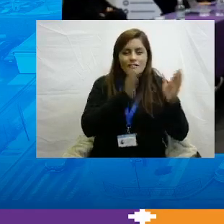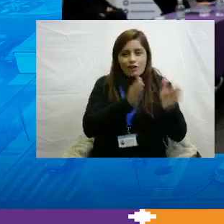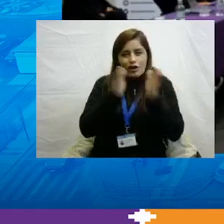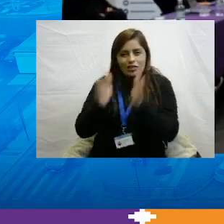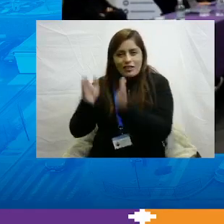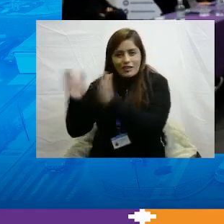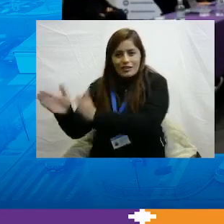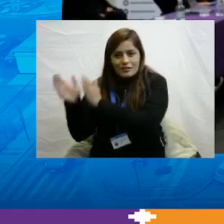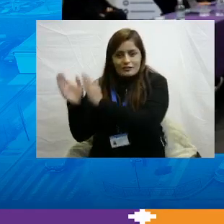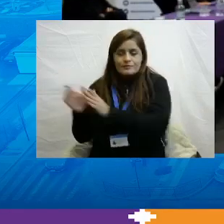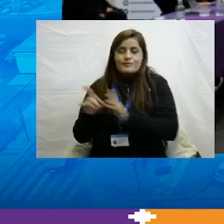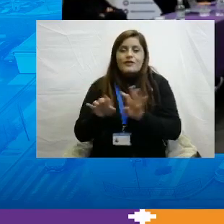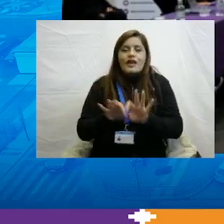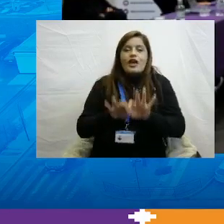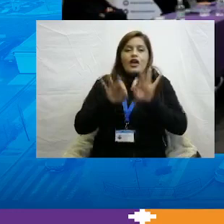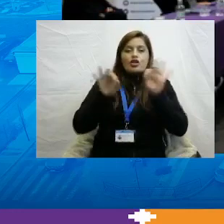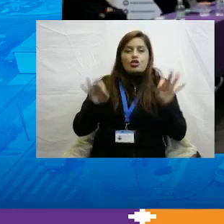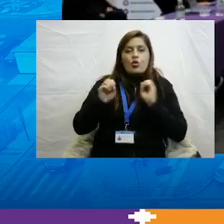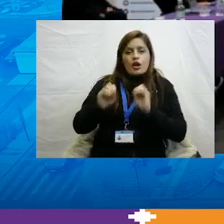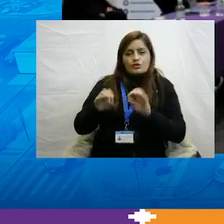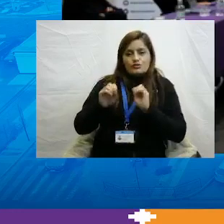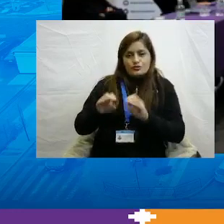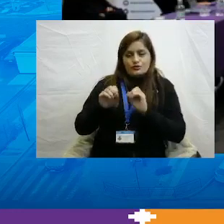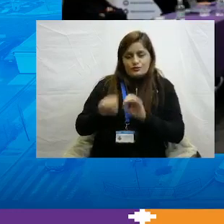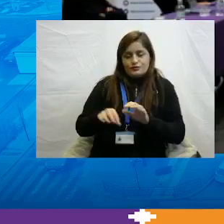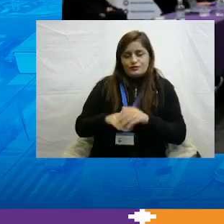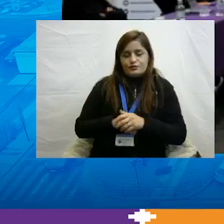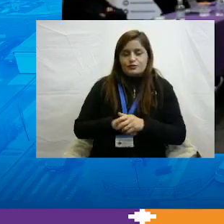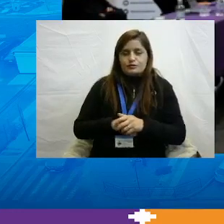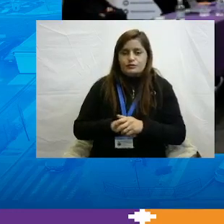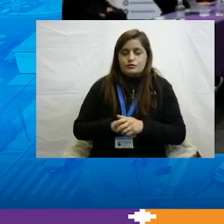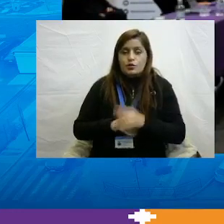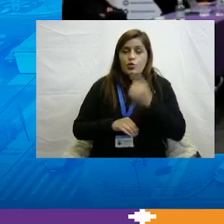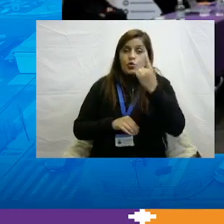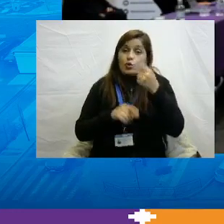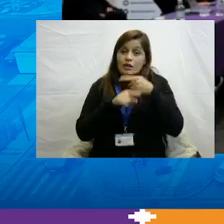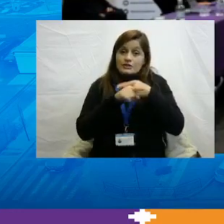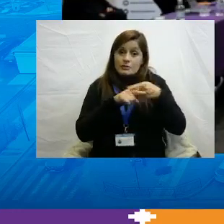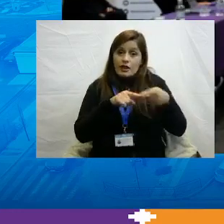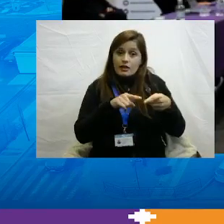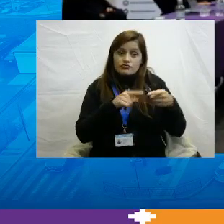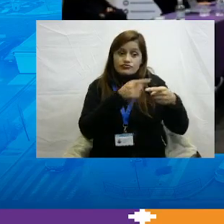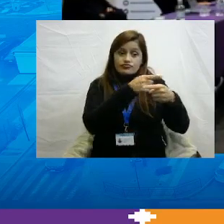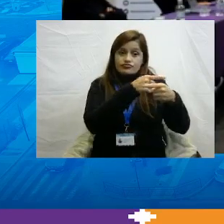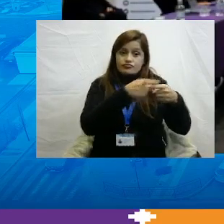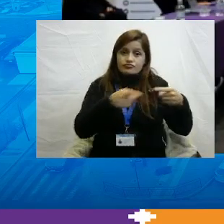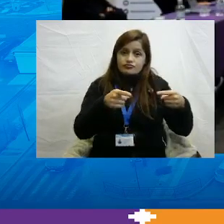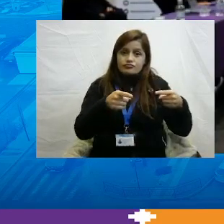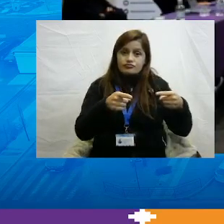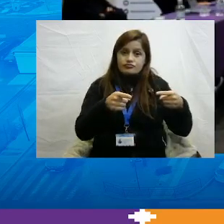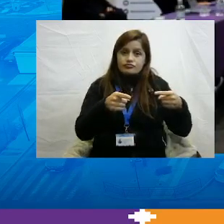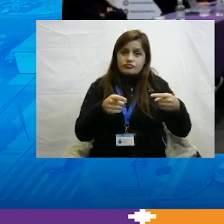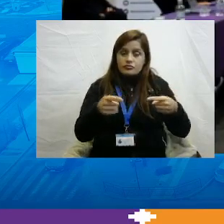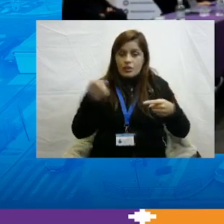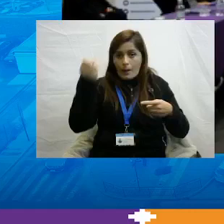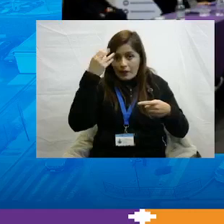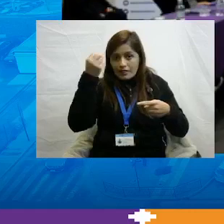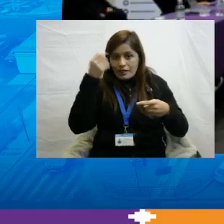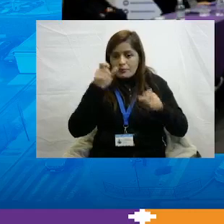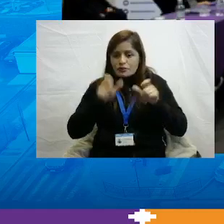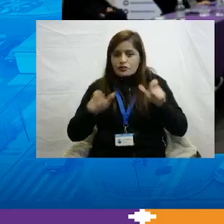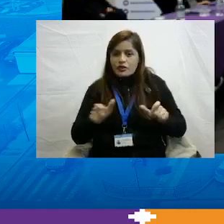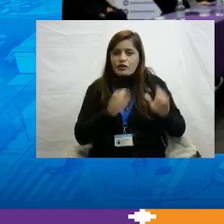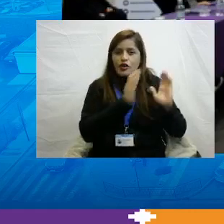haciendo de educación ambiental. Entonces, lo ve una semana solamente porque después va a otra localidad una semana y así se